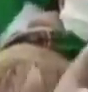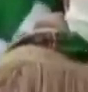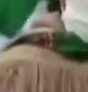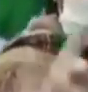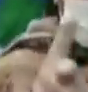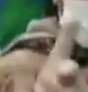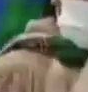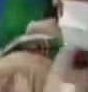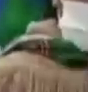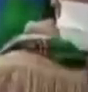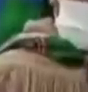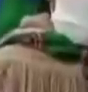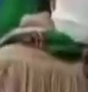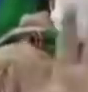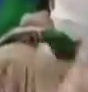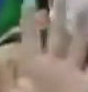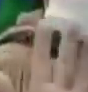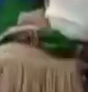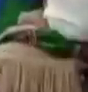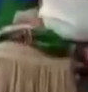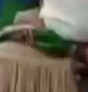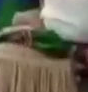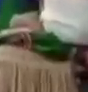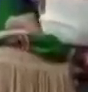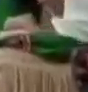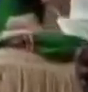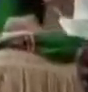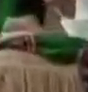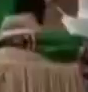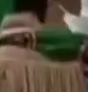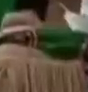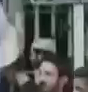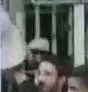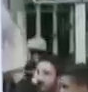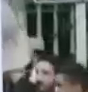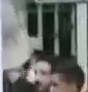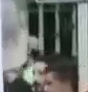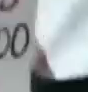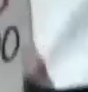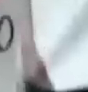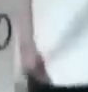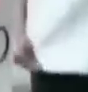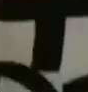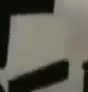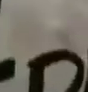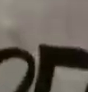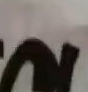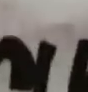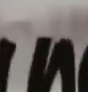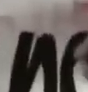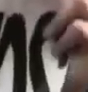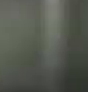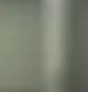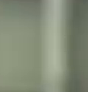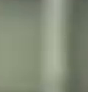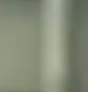de comunicación nos ha dado cobertura. En ningún momento ellos están enfocando solo lo que les conviene.